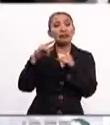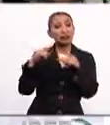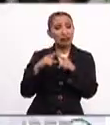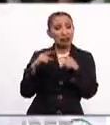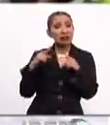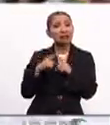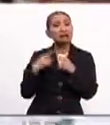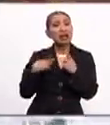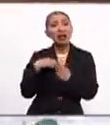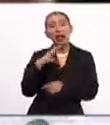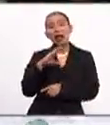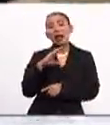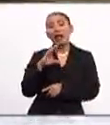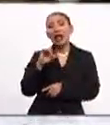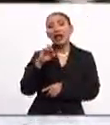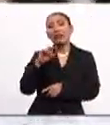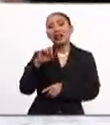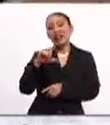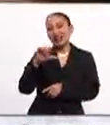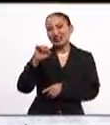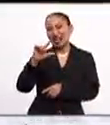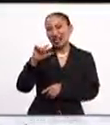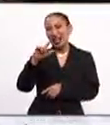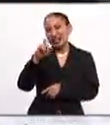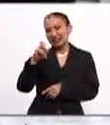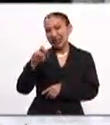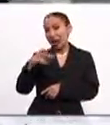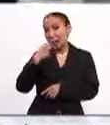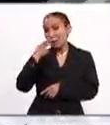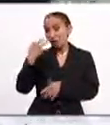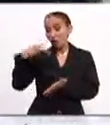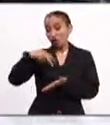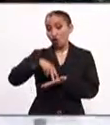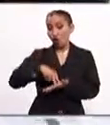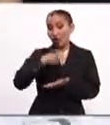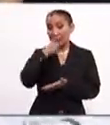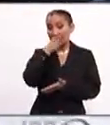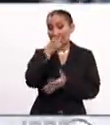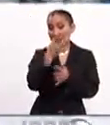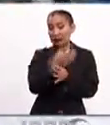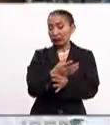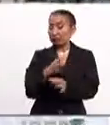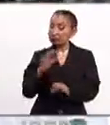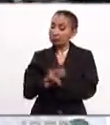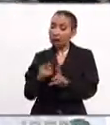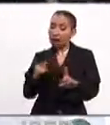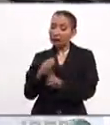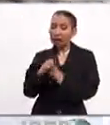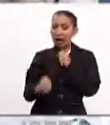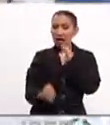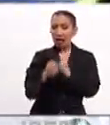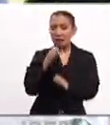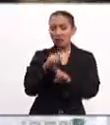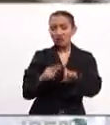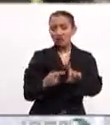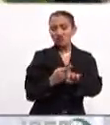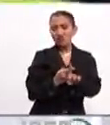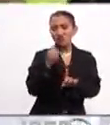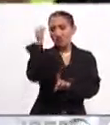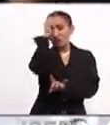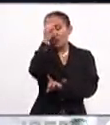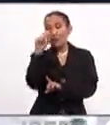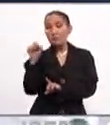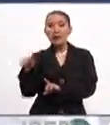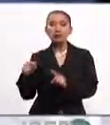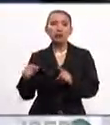Iglesia. El cardenal Salazar, en una de sus intervenciones, declaró que el principal enemigo en la pederastia clerical es